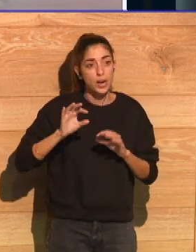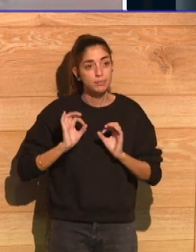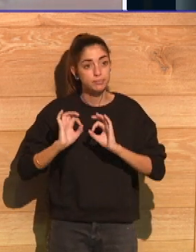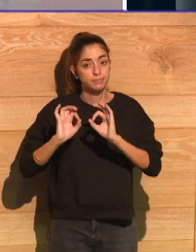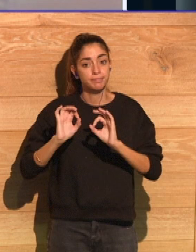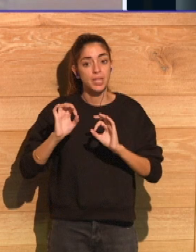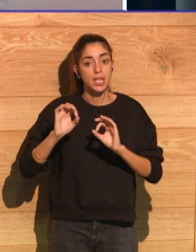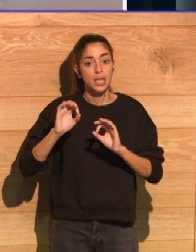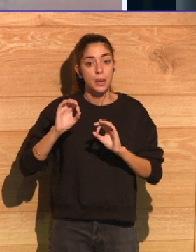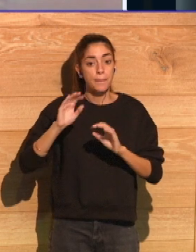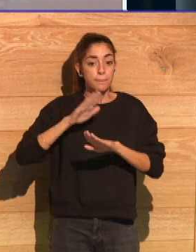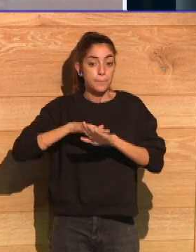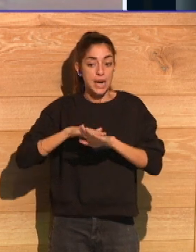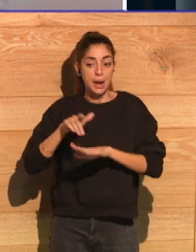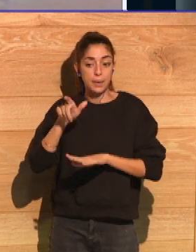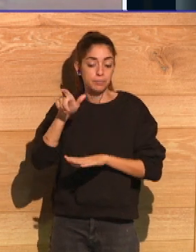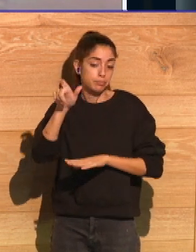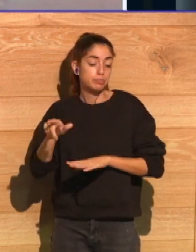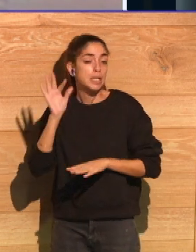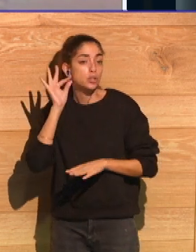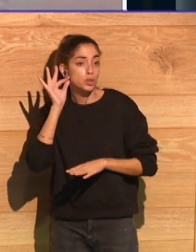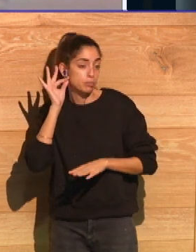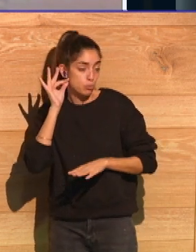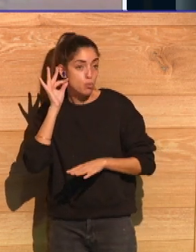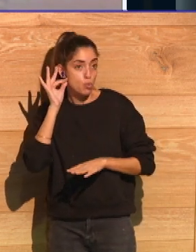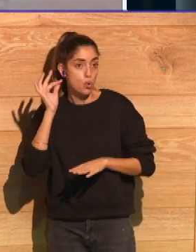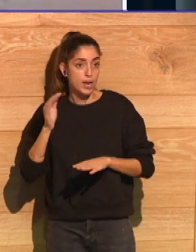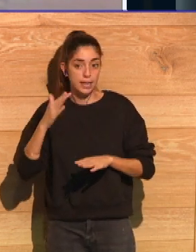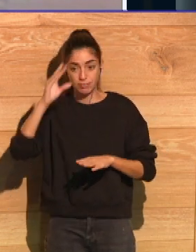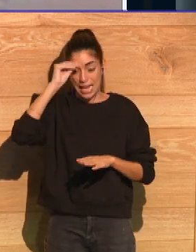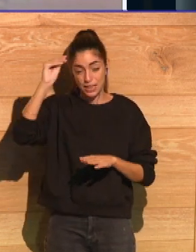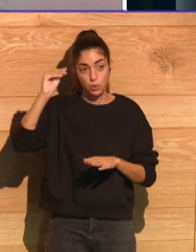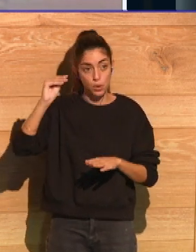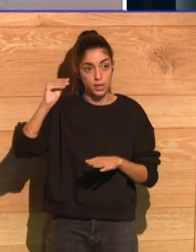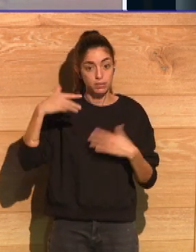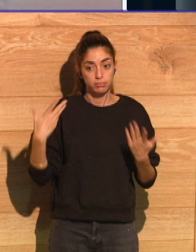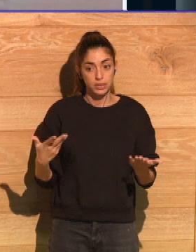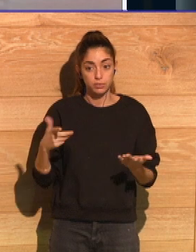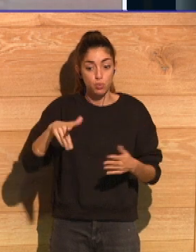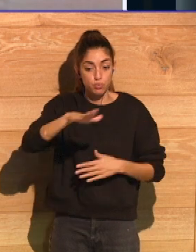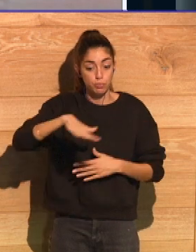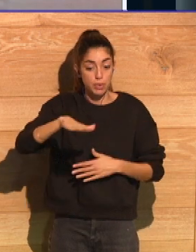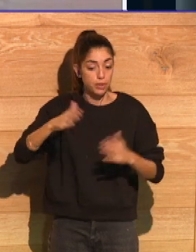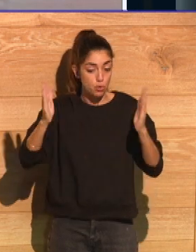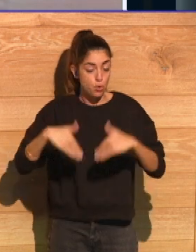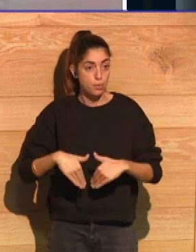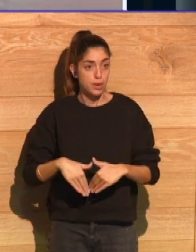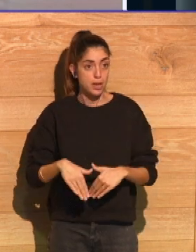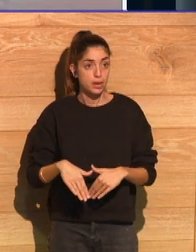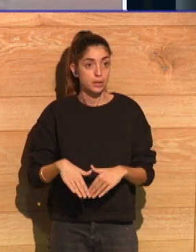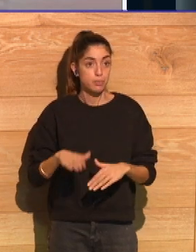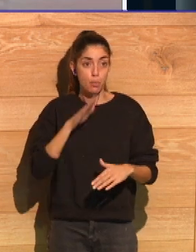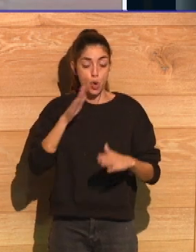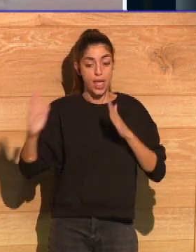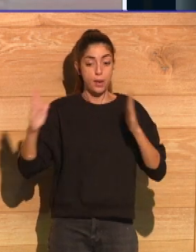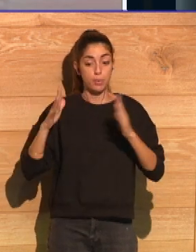mujer tan intelectual en su sociedad en esa época. A mediados del siglo XIX, la cultura estadounidense de aquella época.